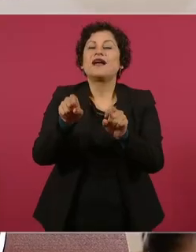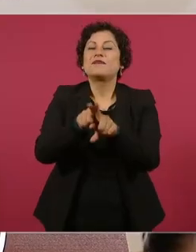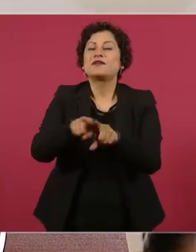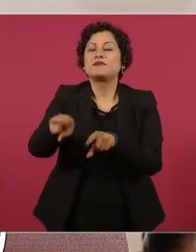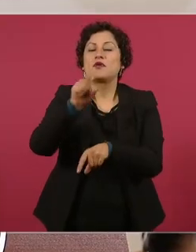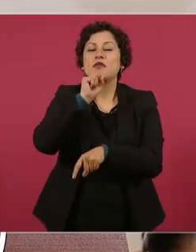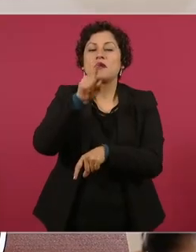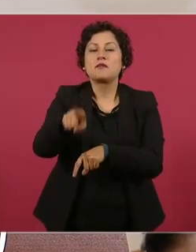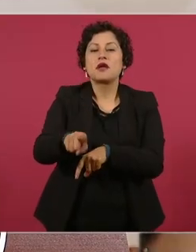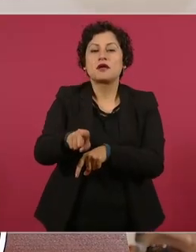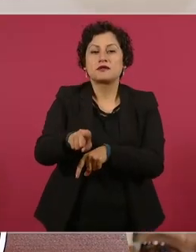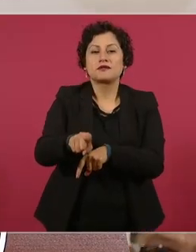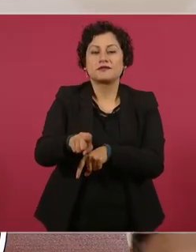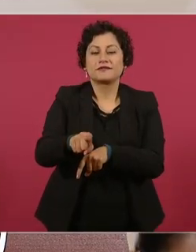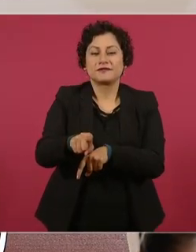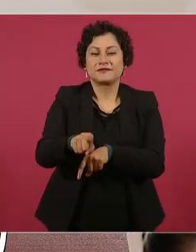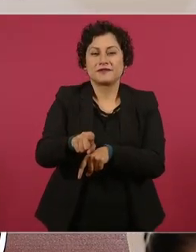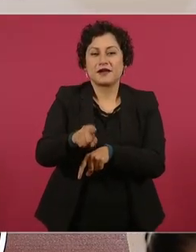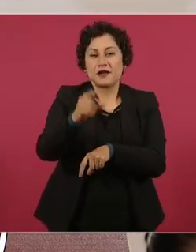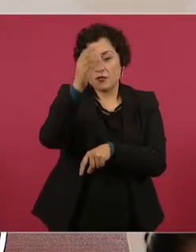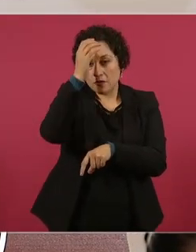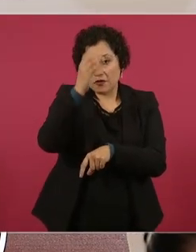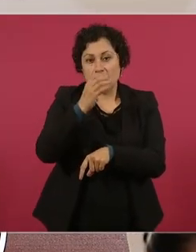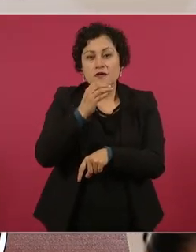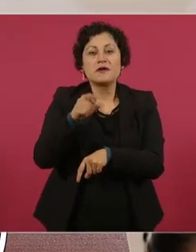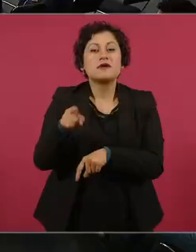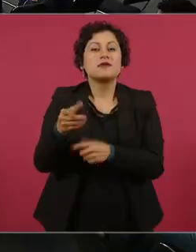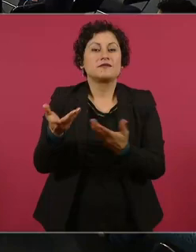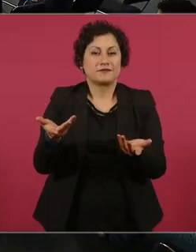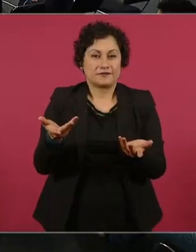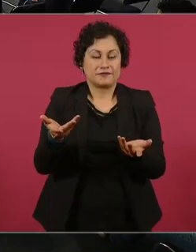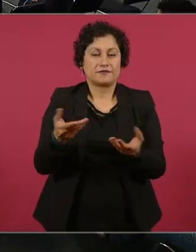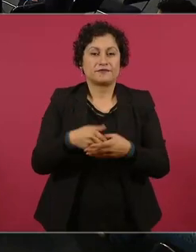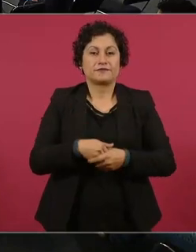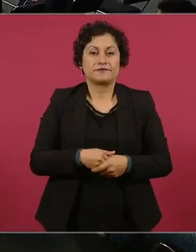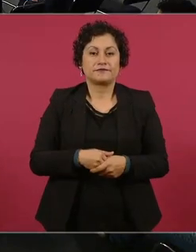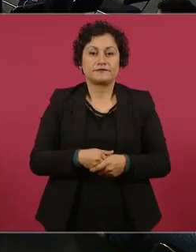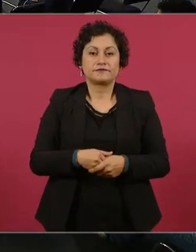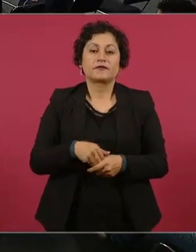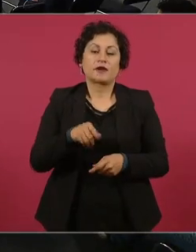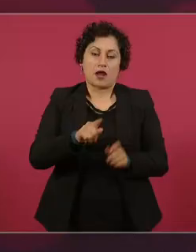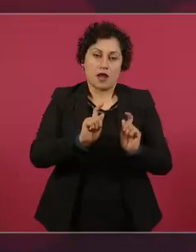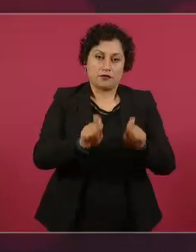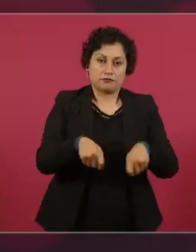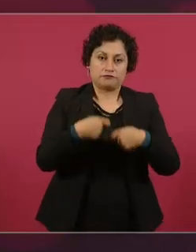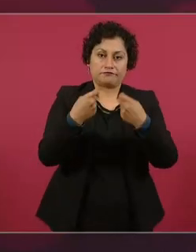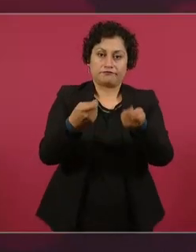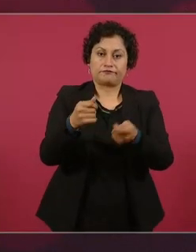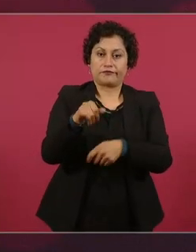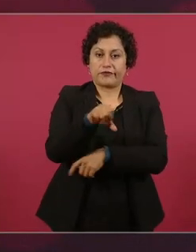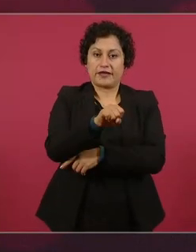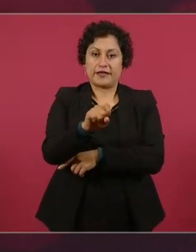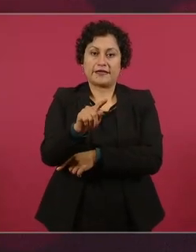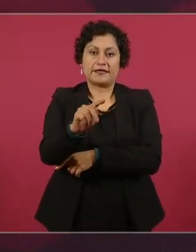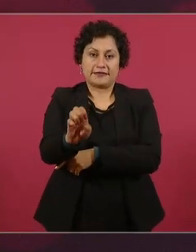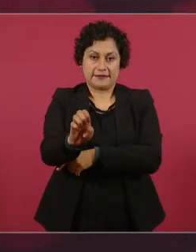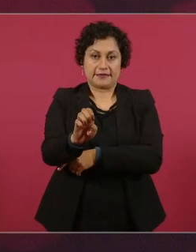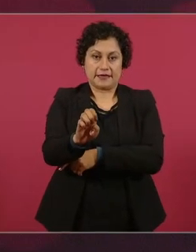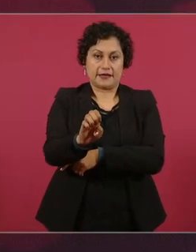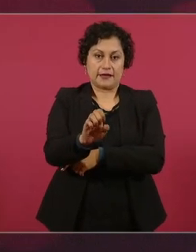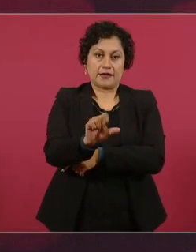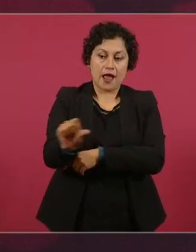y le entregó el Issste a Yunes.